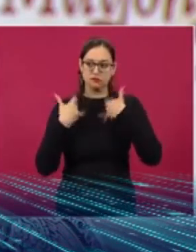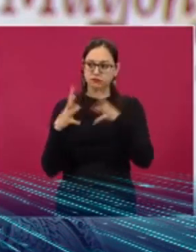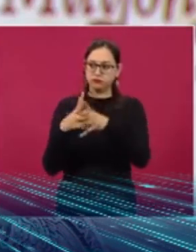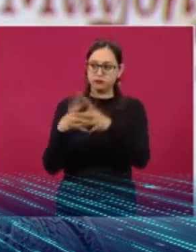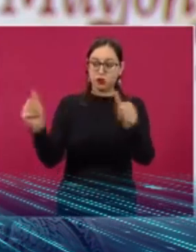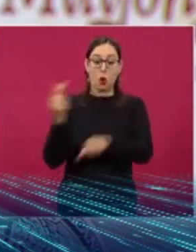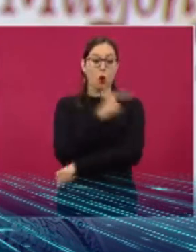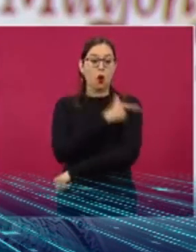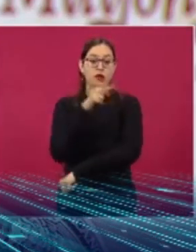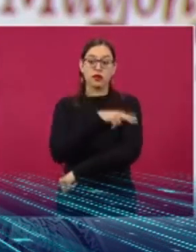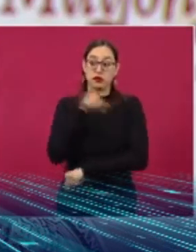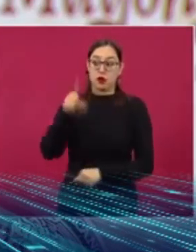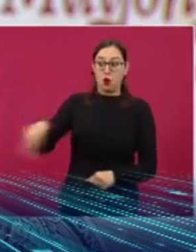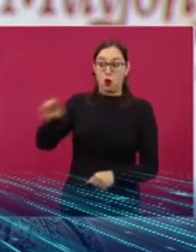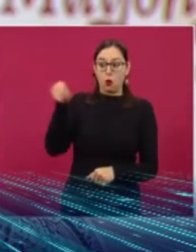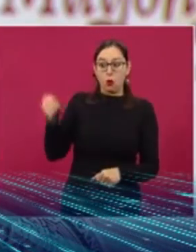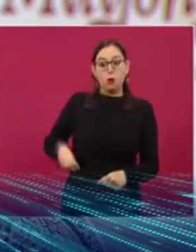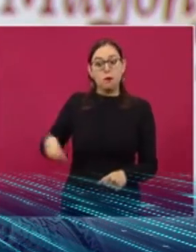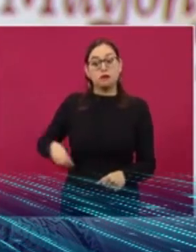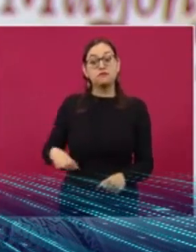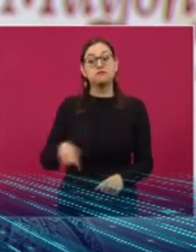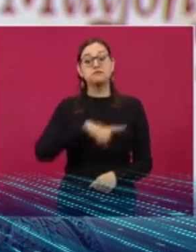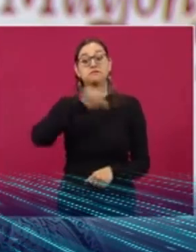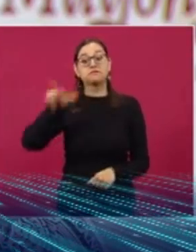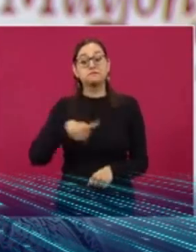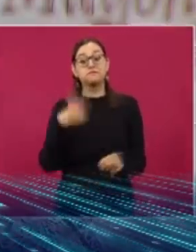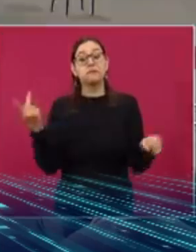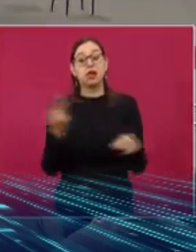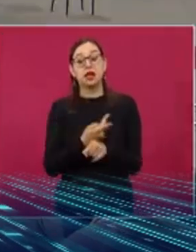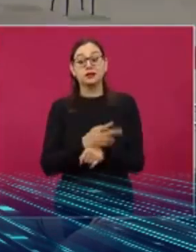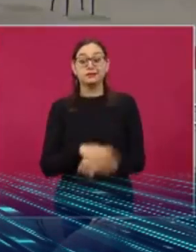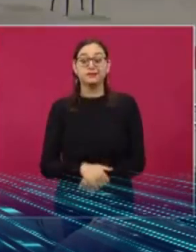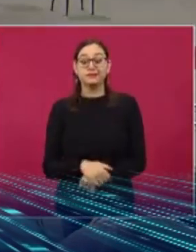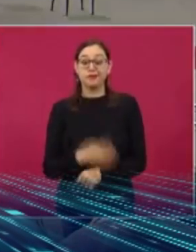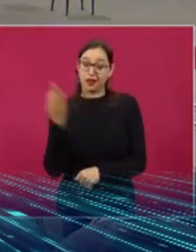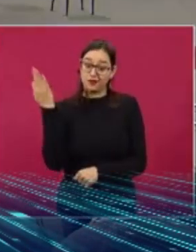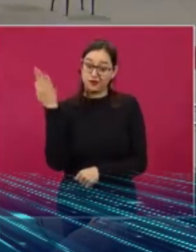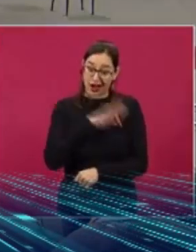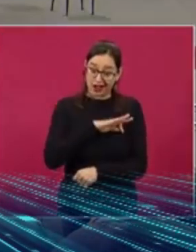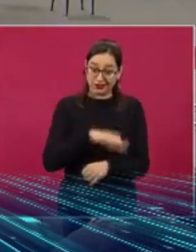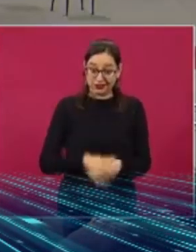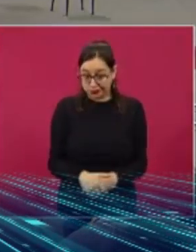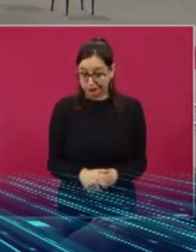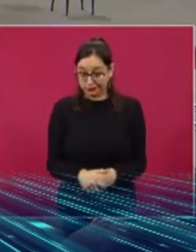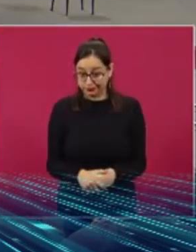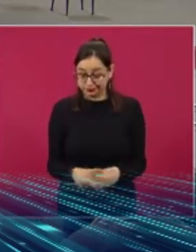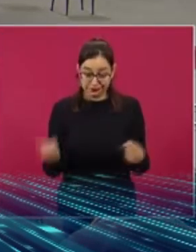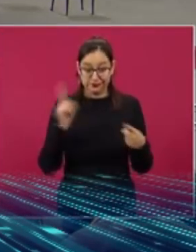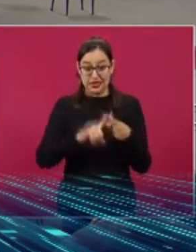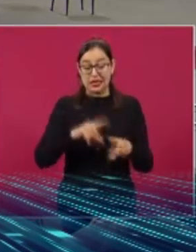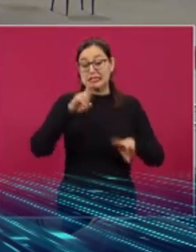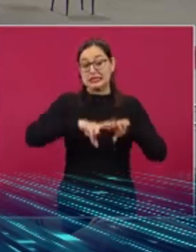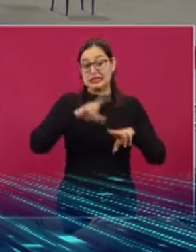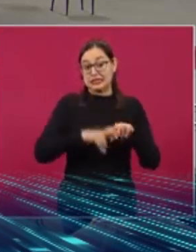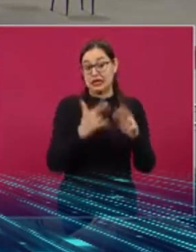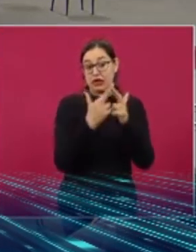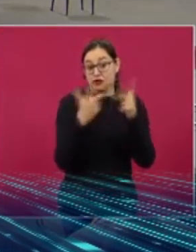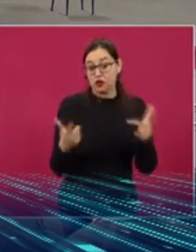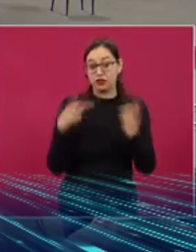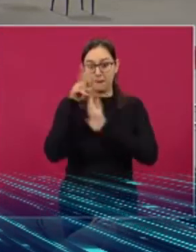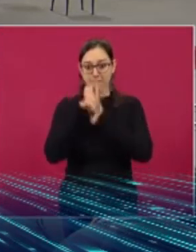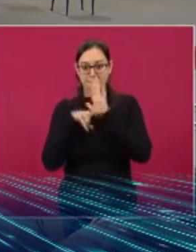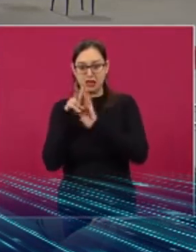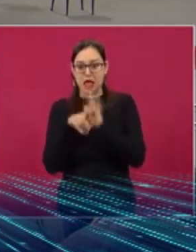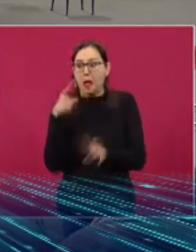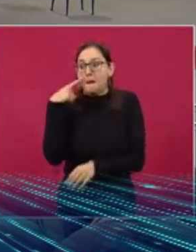contundente de que mintieron? No, ninguna. Un tuit de la Guardia Militar de López. Solamente eso. Nada más que hay un